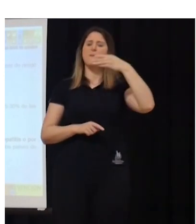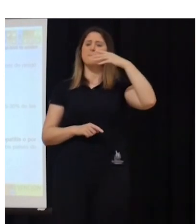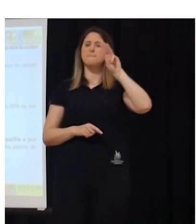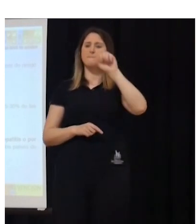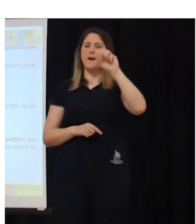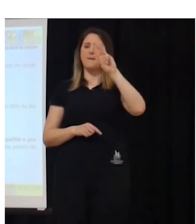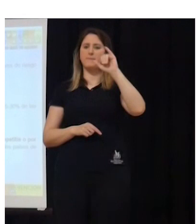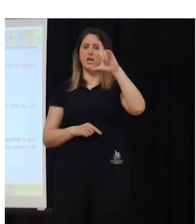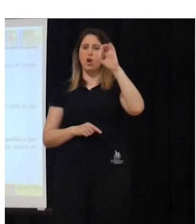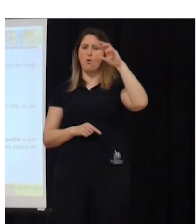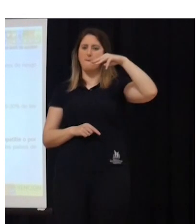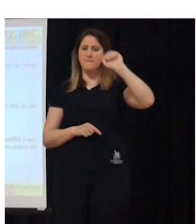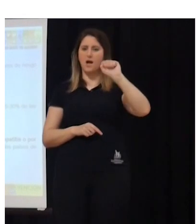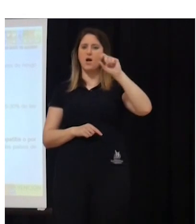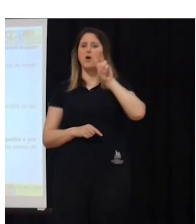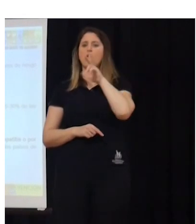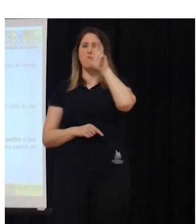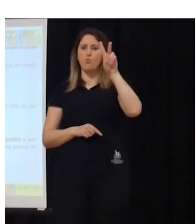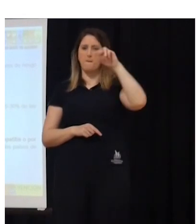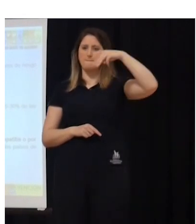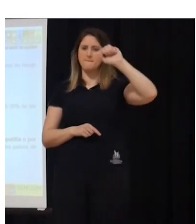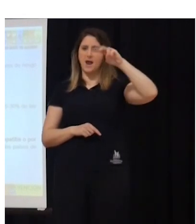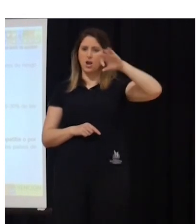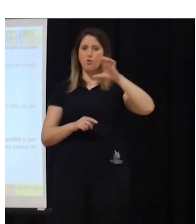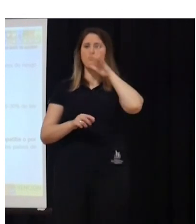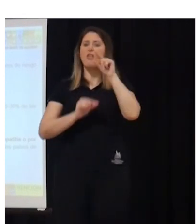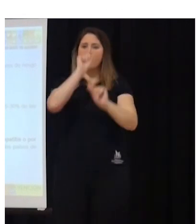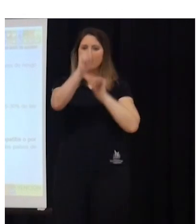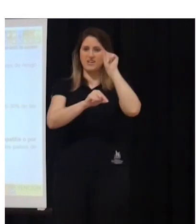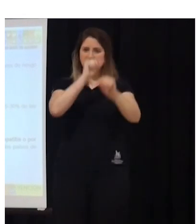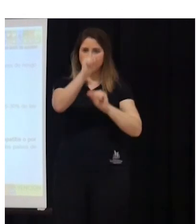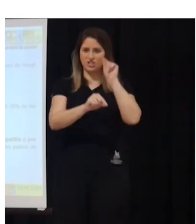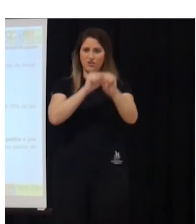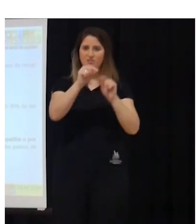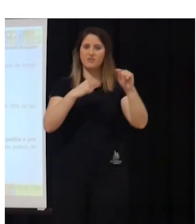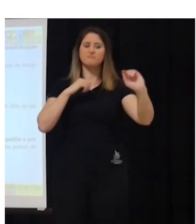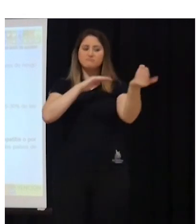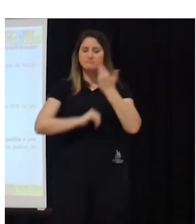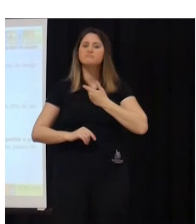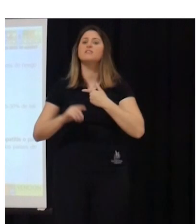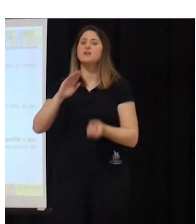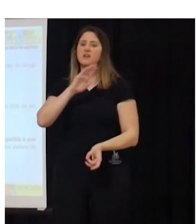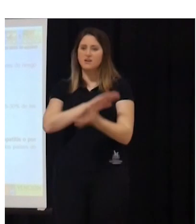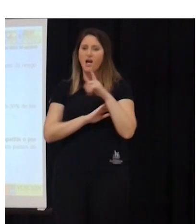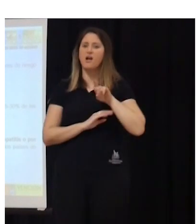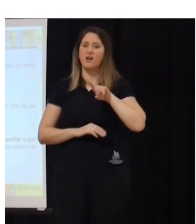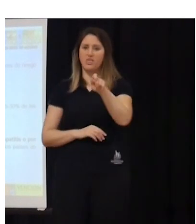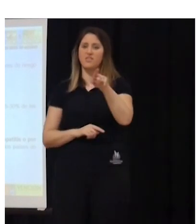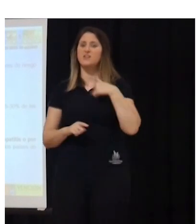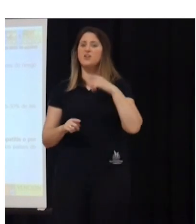de cánceres y, como complicación de una infección, pueden ser abordados relativamente